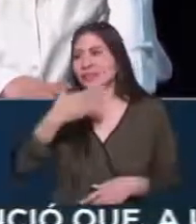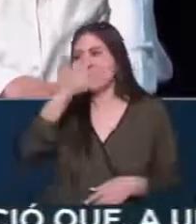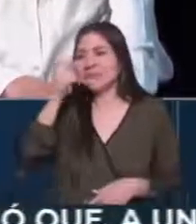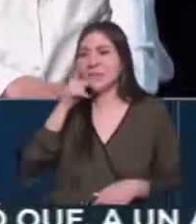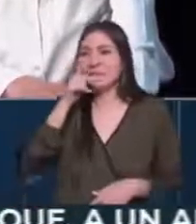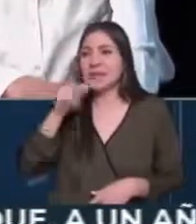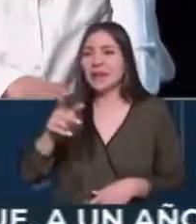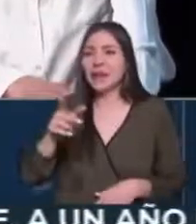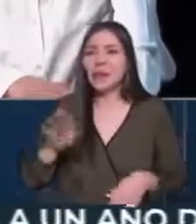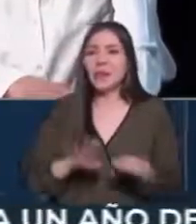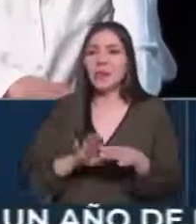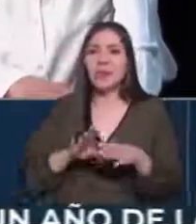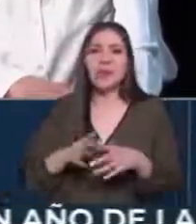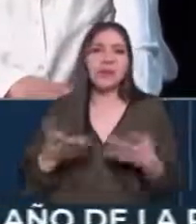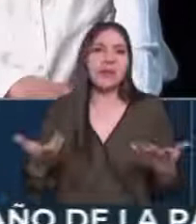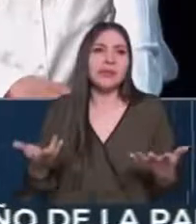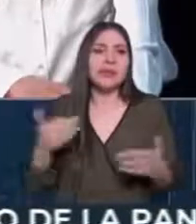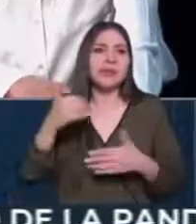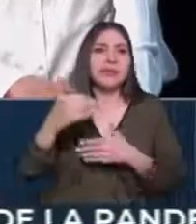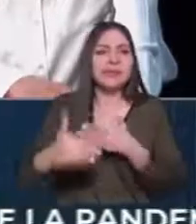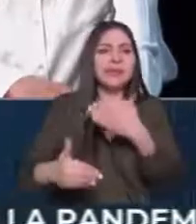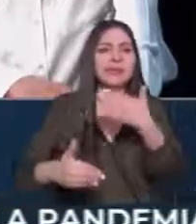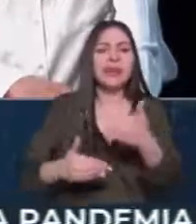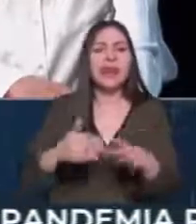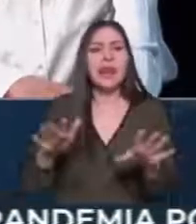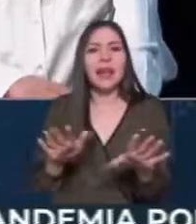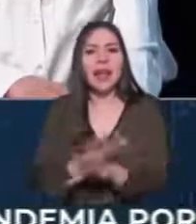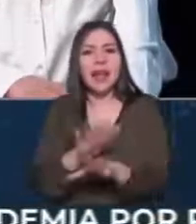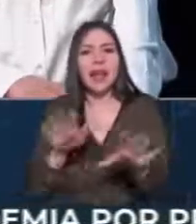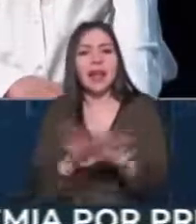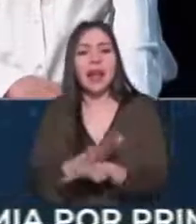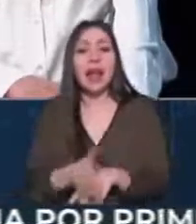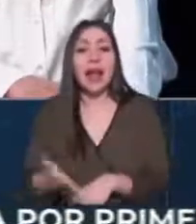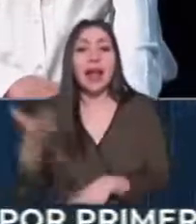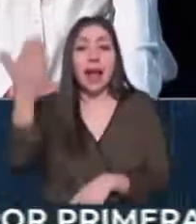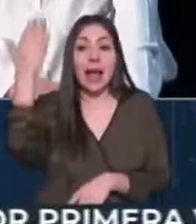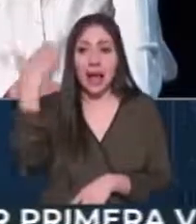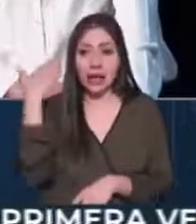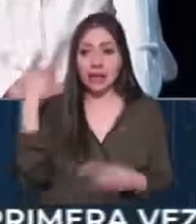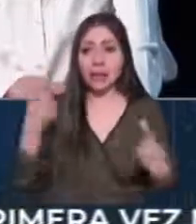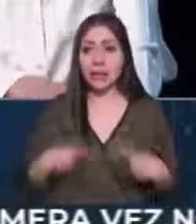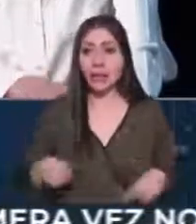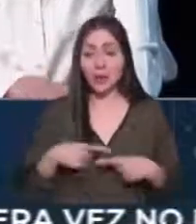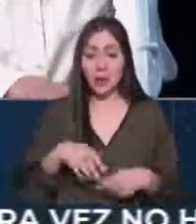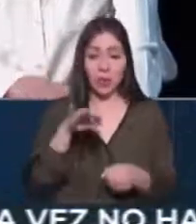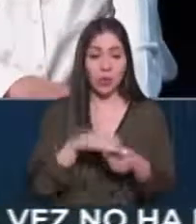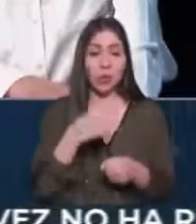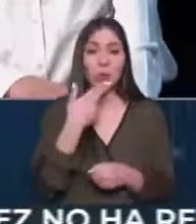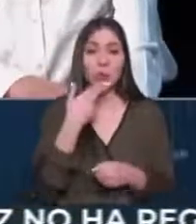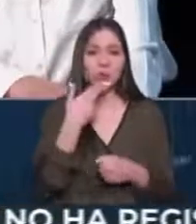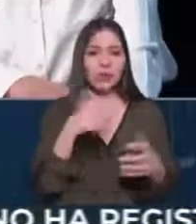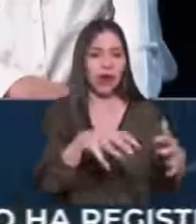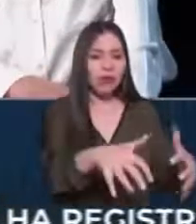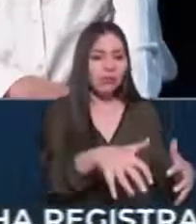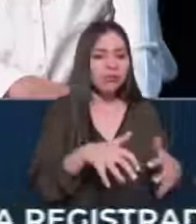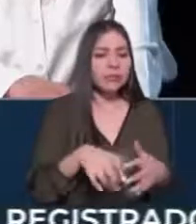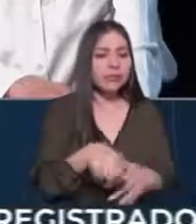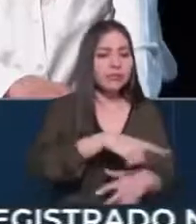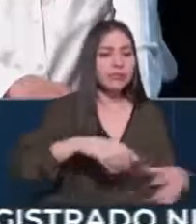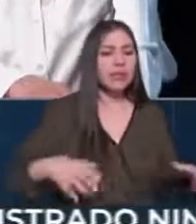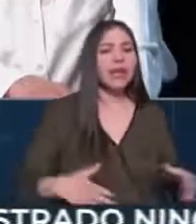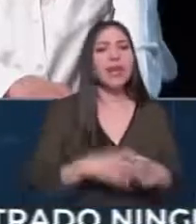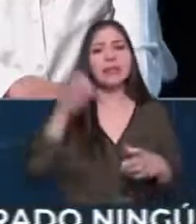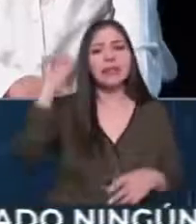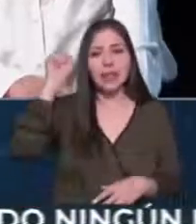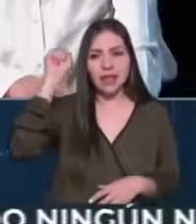va cambiando a los tiempos, ¿no? Antes se utilizaban a los sindicatos, se utilizaban a estos charros para cooptar, para